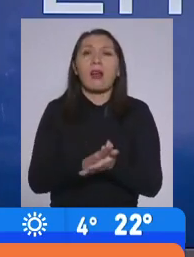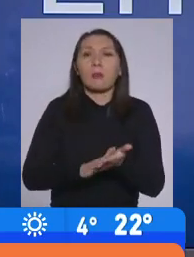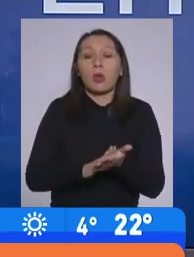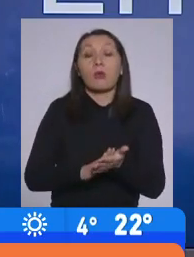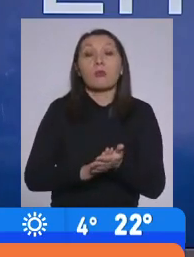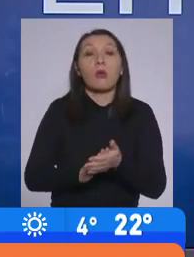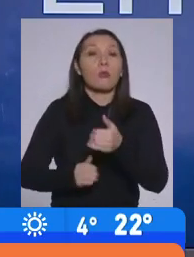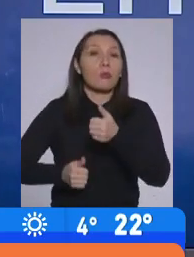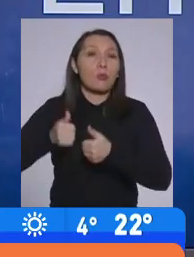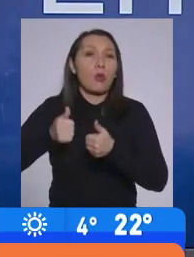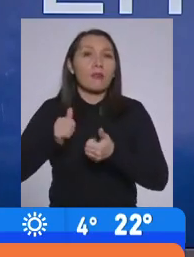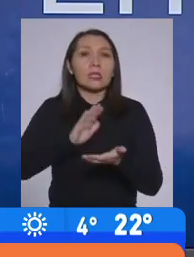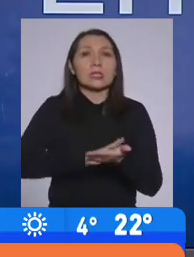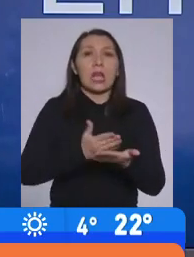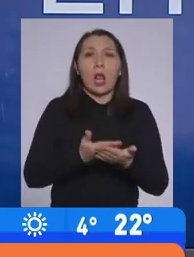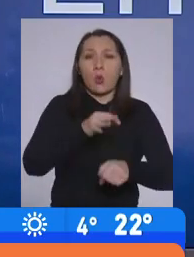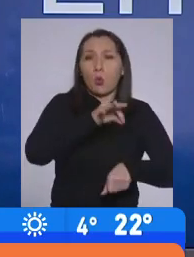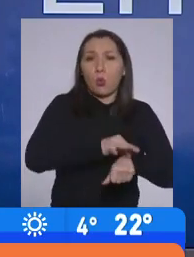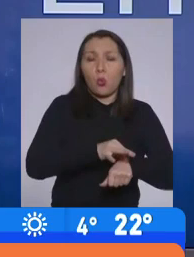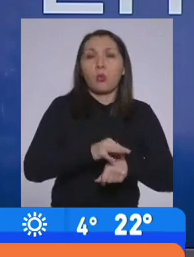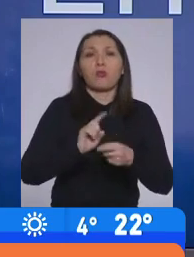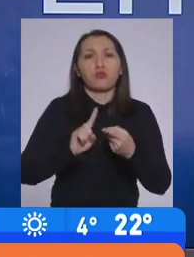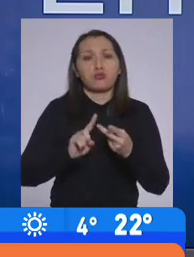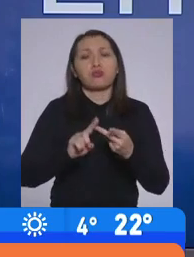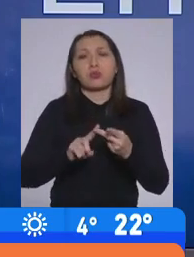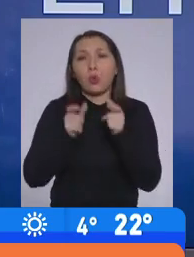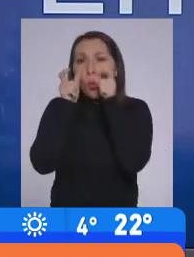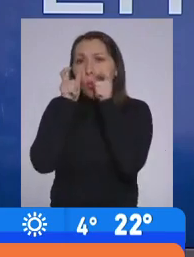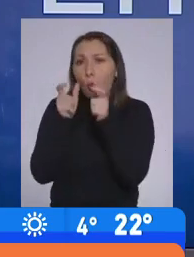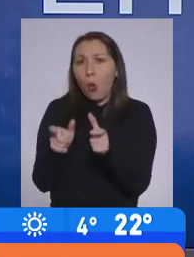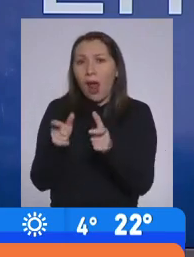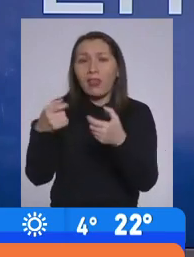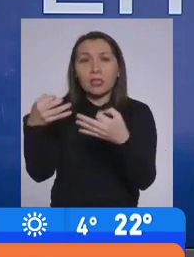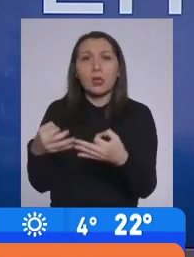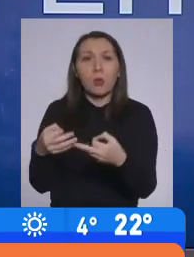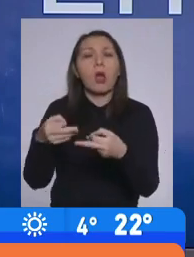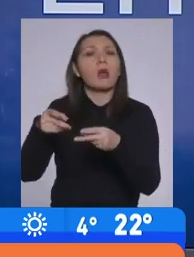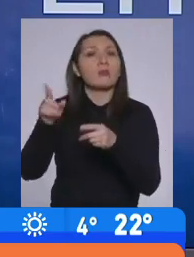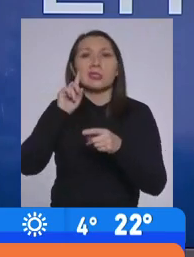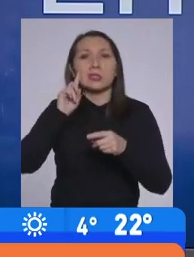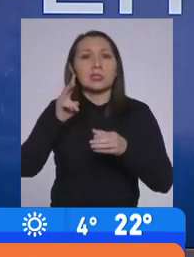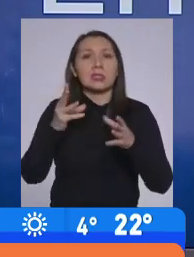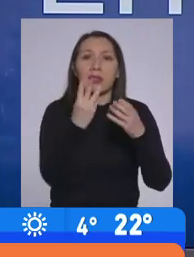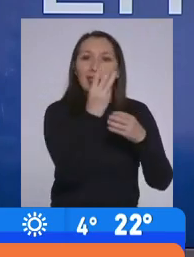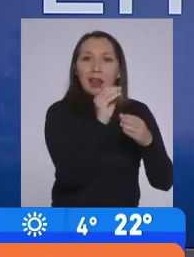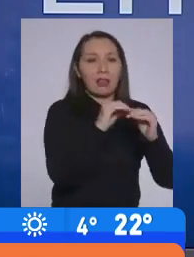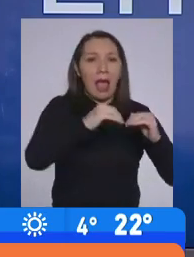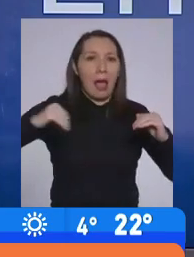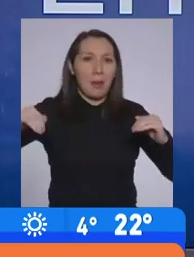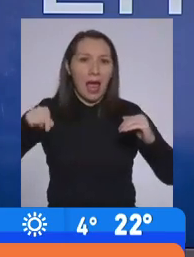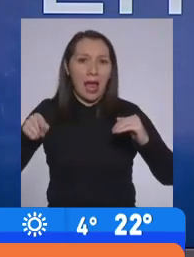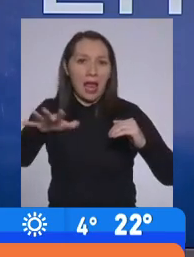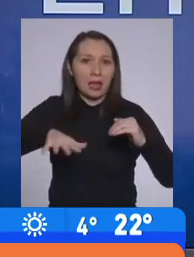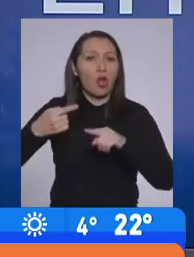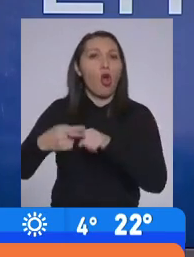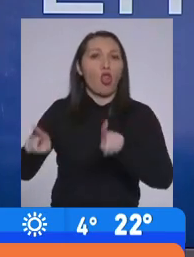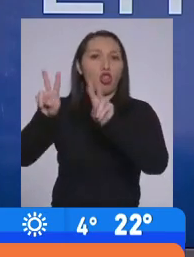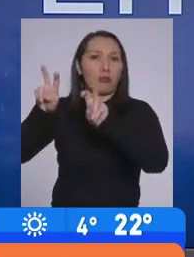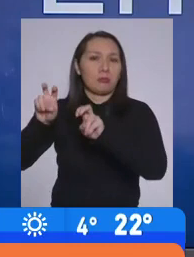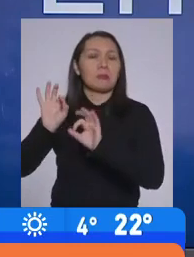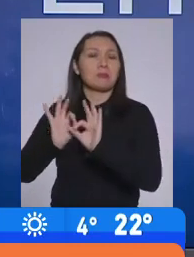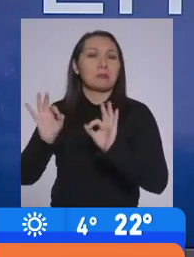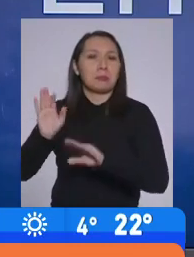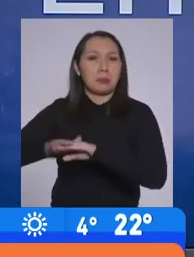los profesionales de salud y como son los guardias de seguridad sin perjuicio de eso y en todo caso